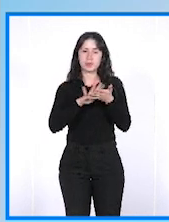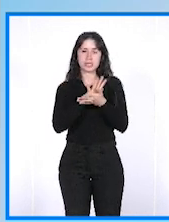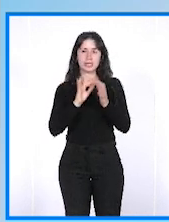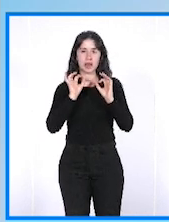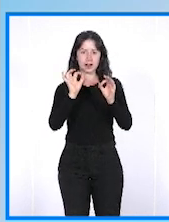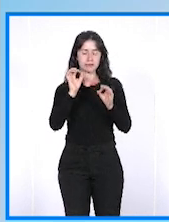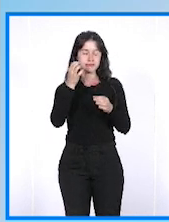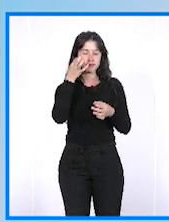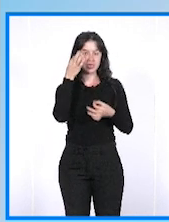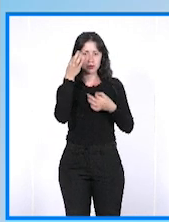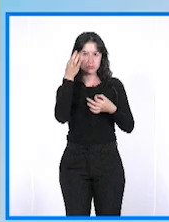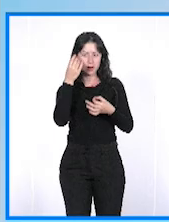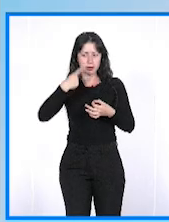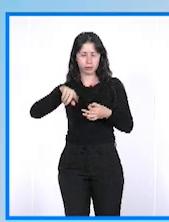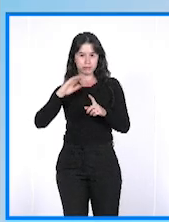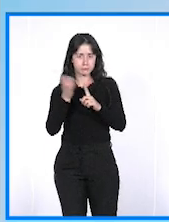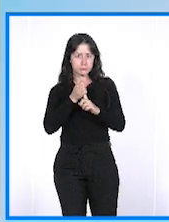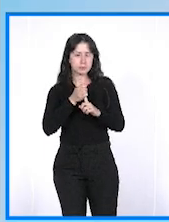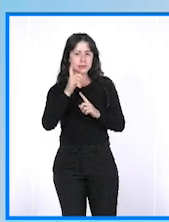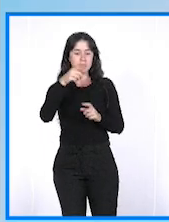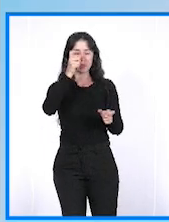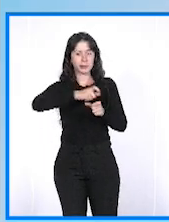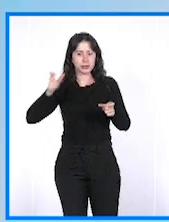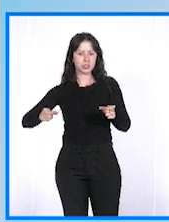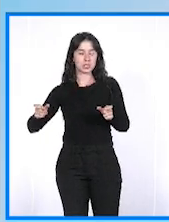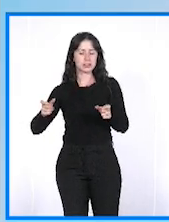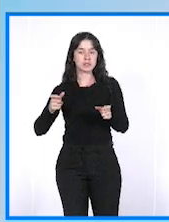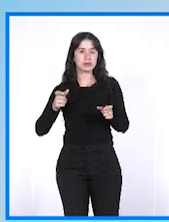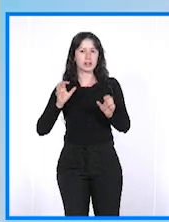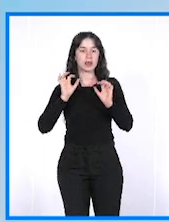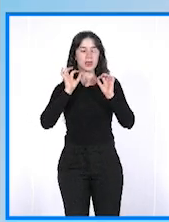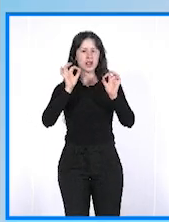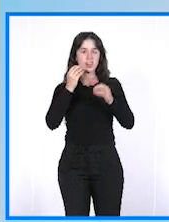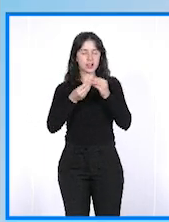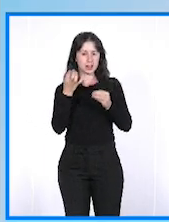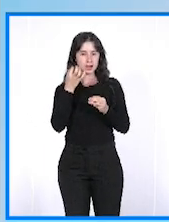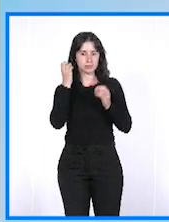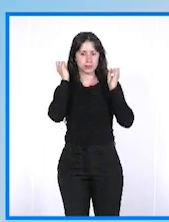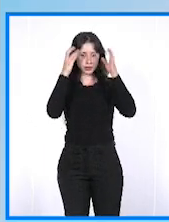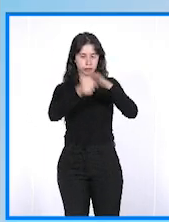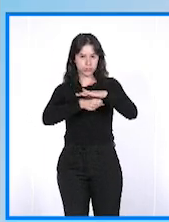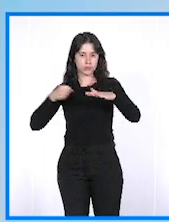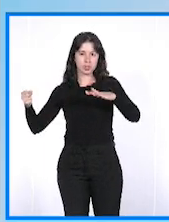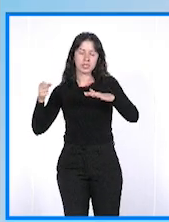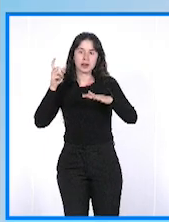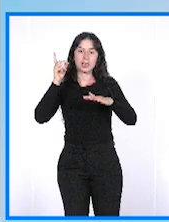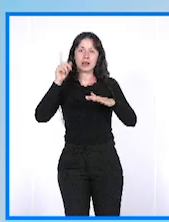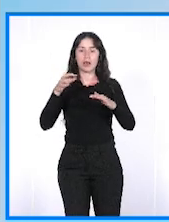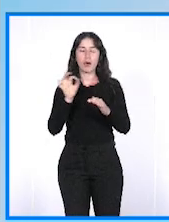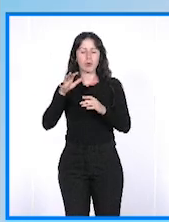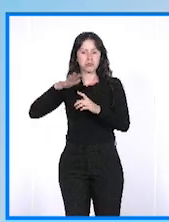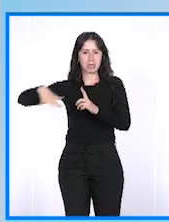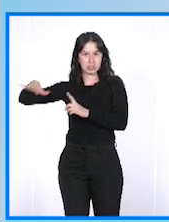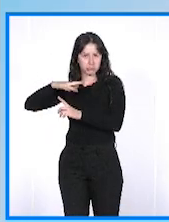observado en aquellas personas que han iniciado un proceso de desinstitucionalización o que han transitado desde otros entornos